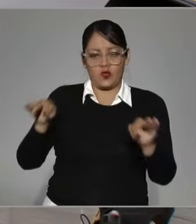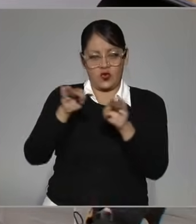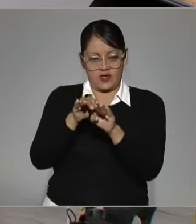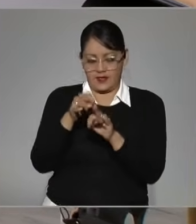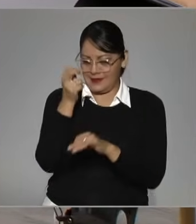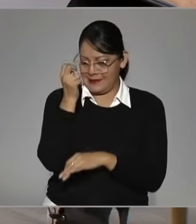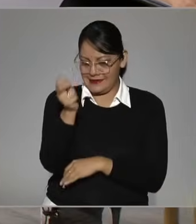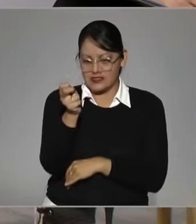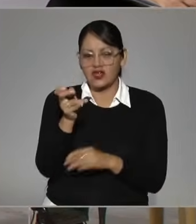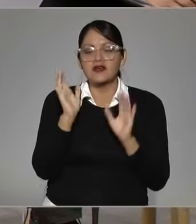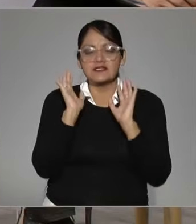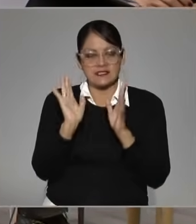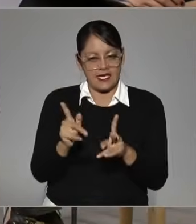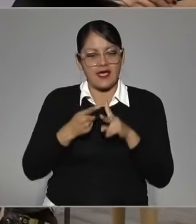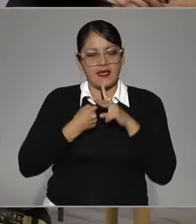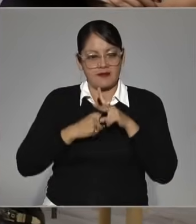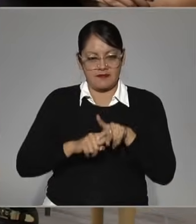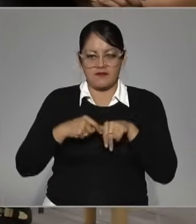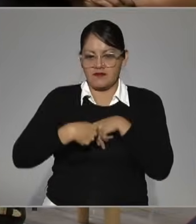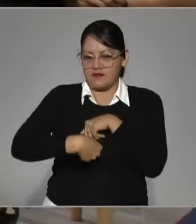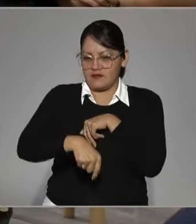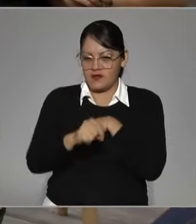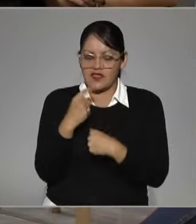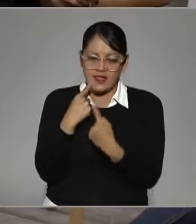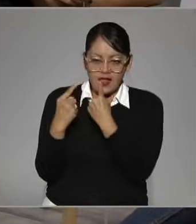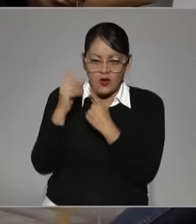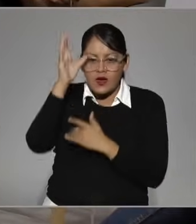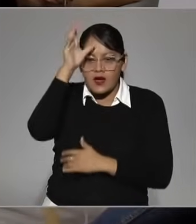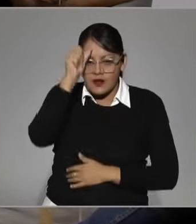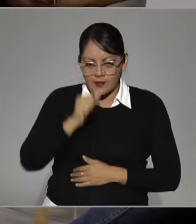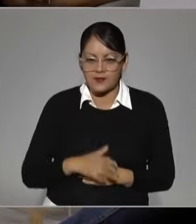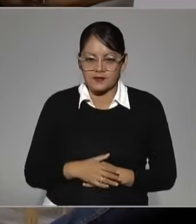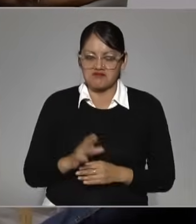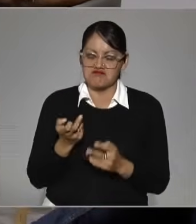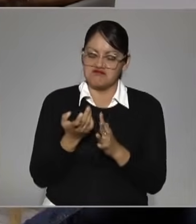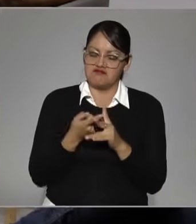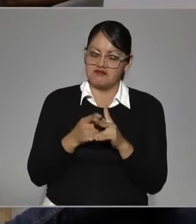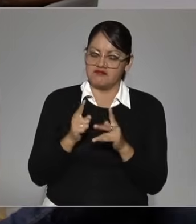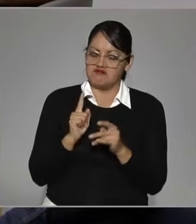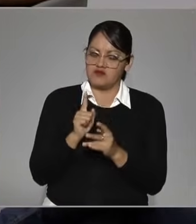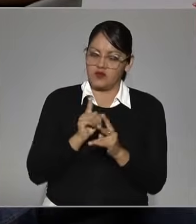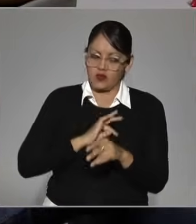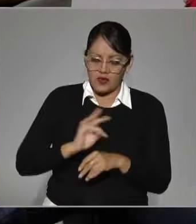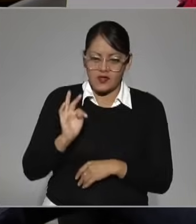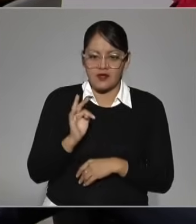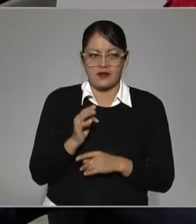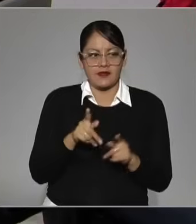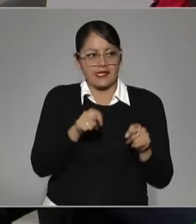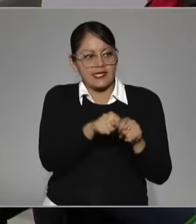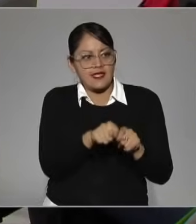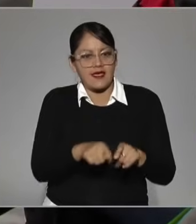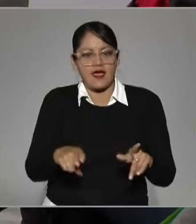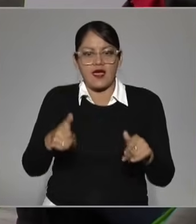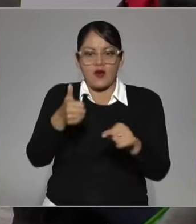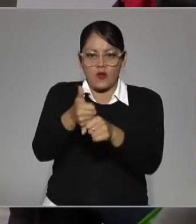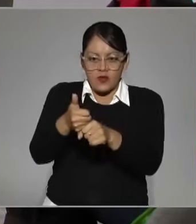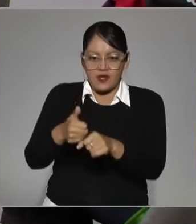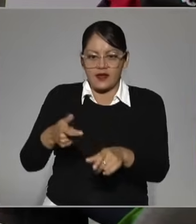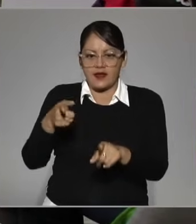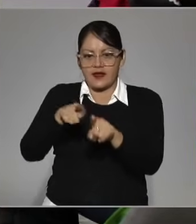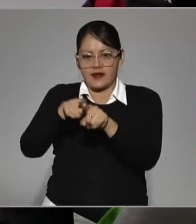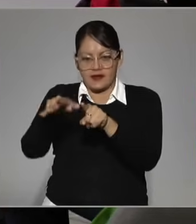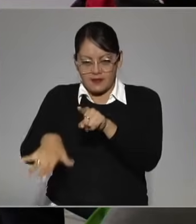tripa, entonces ya podemos empezar a hablar de acuerdos y ya puedo llegar y decirle a mi tía, a mi abuelita, a mi